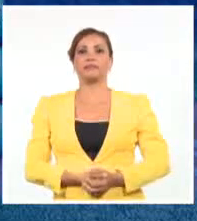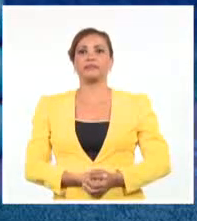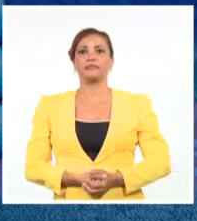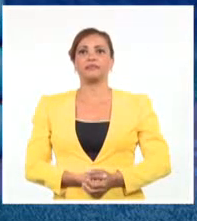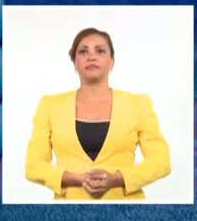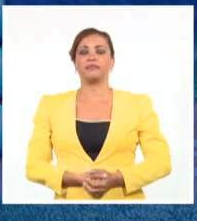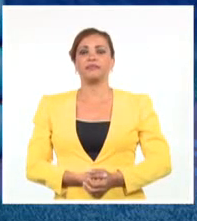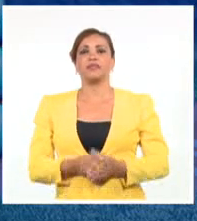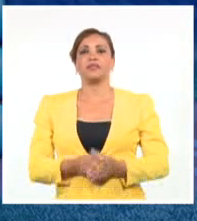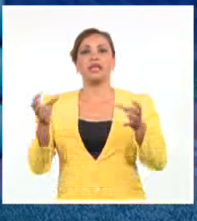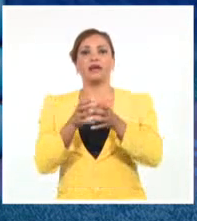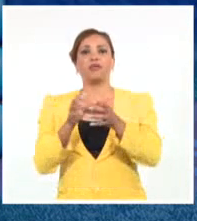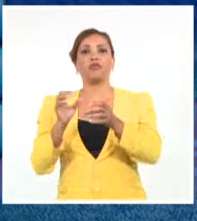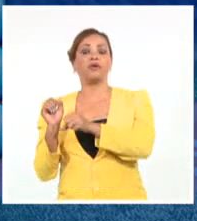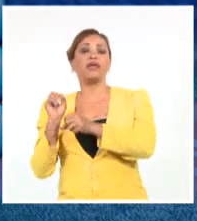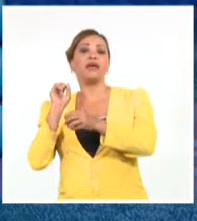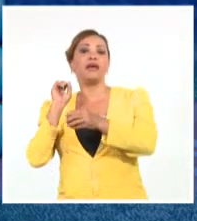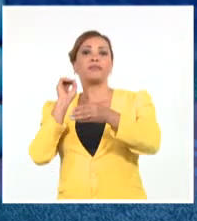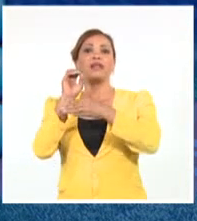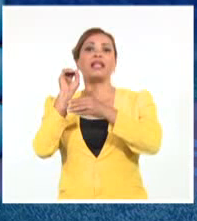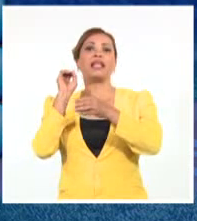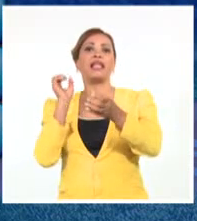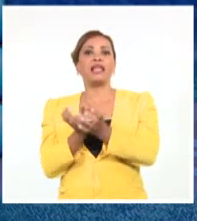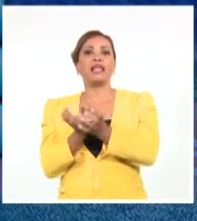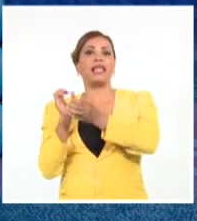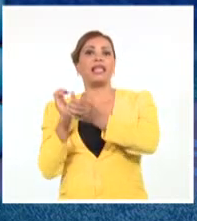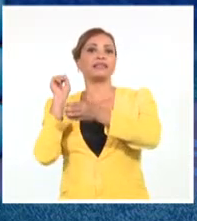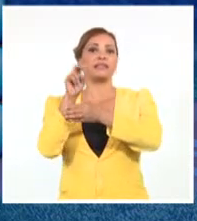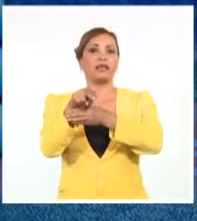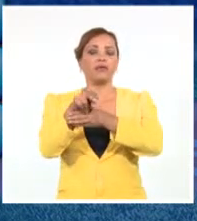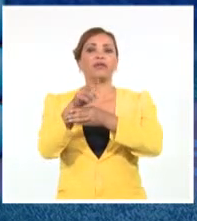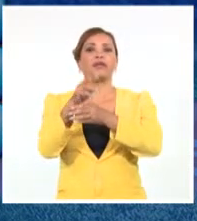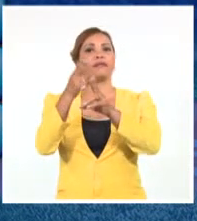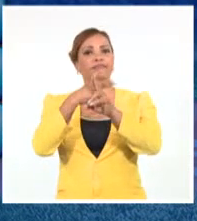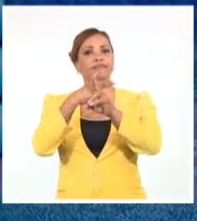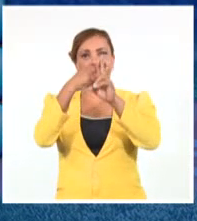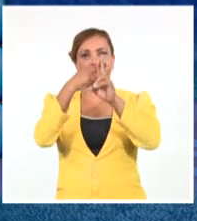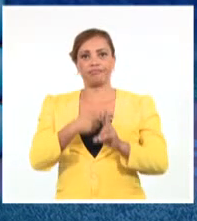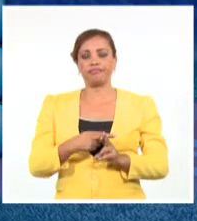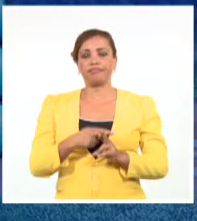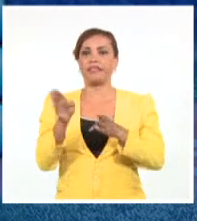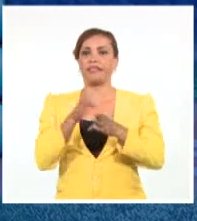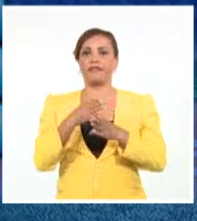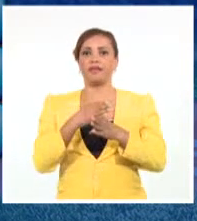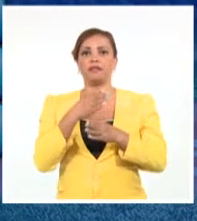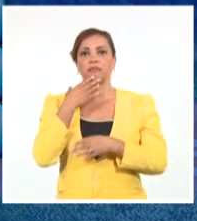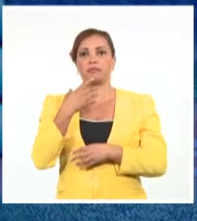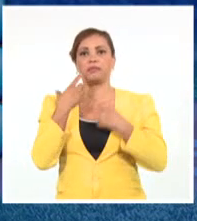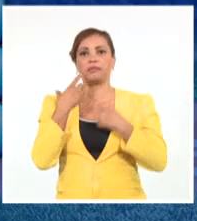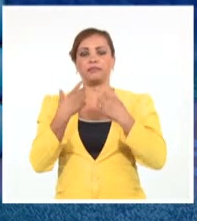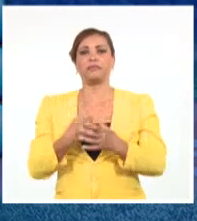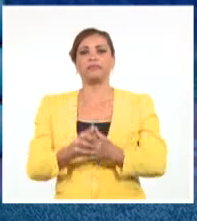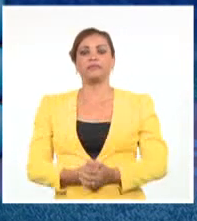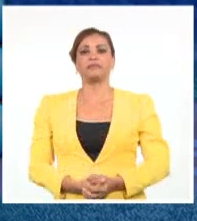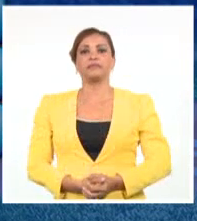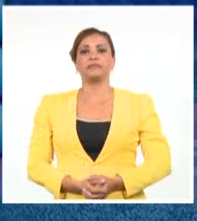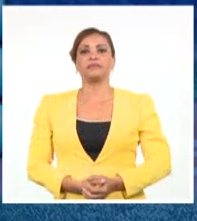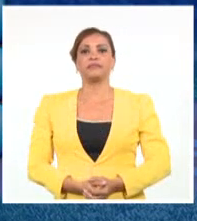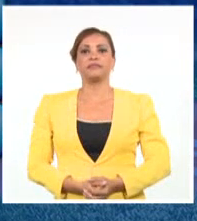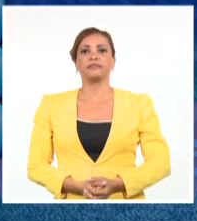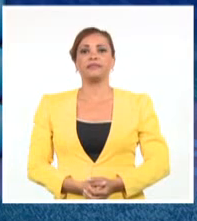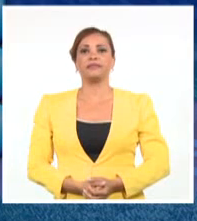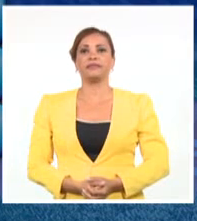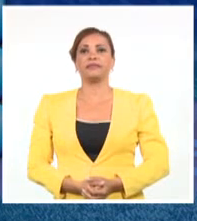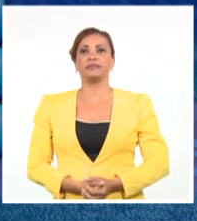el cuerpo de lanzadores lo integran Leandro Martínez, Kelvis Rodríguez, Joel Mojena, Junier Carrillo, Carlos Santana,